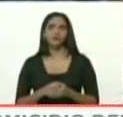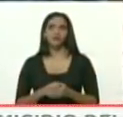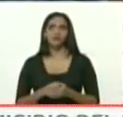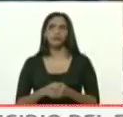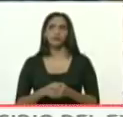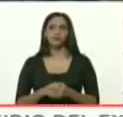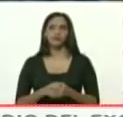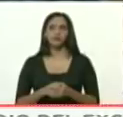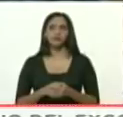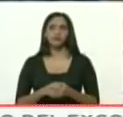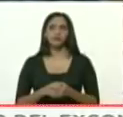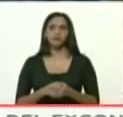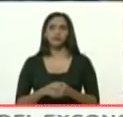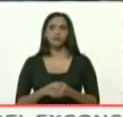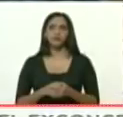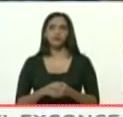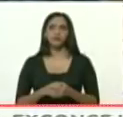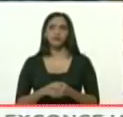Y